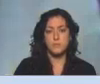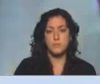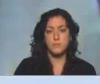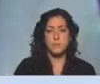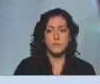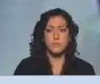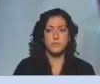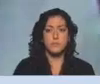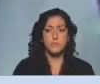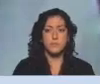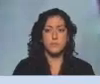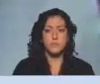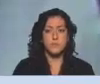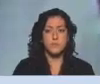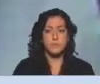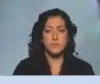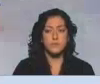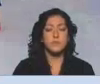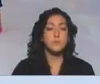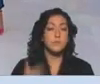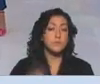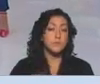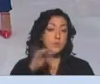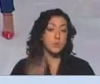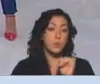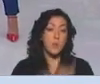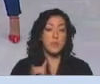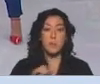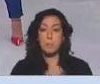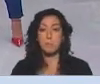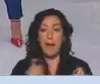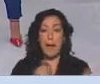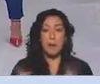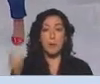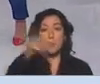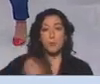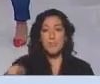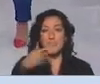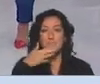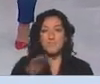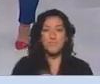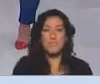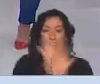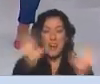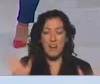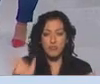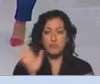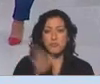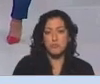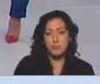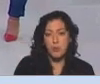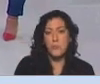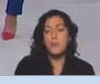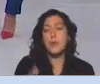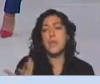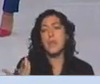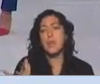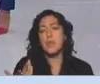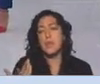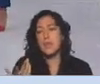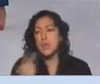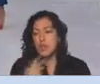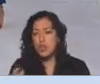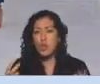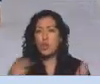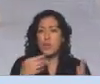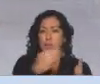Bueno. Sí, bueno, y te vamos a contar con algunas plaquetas, te vamos a ayudar ¿no? a entender sí, todo este tema de la todo lo que la receta